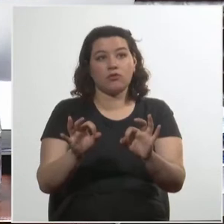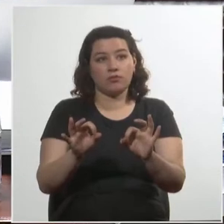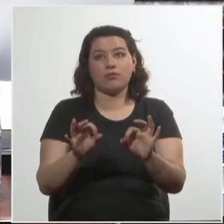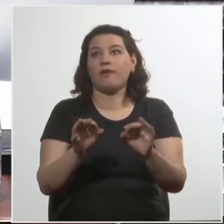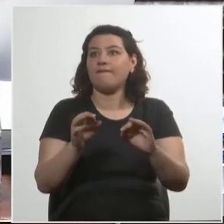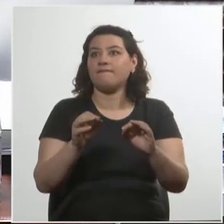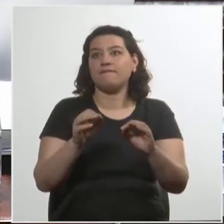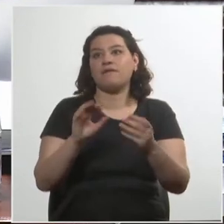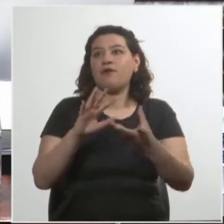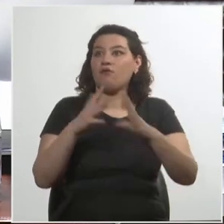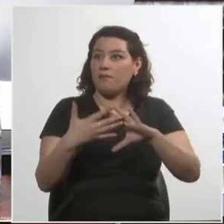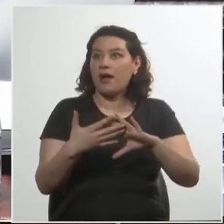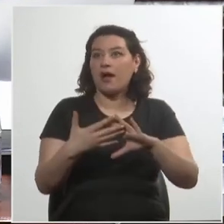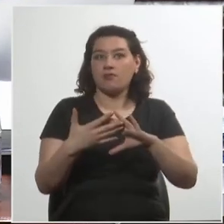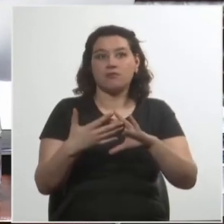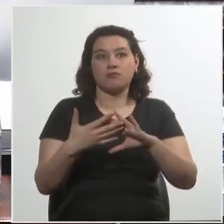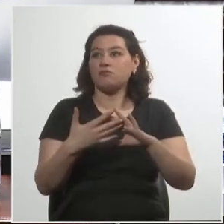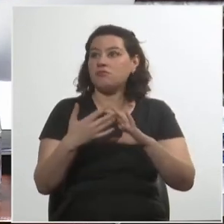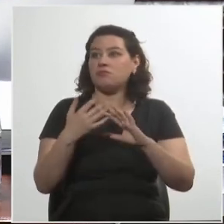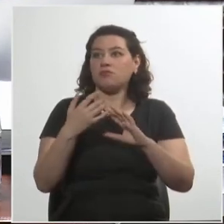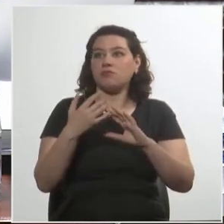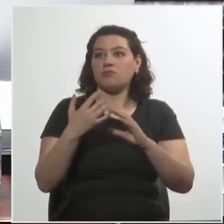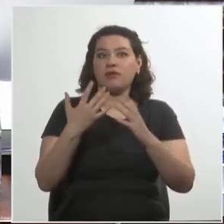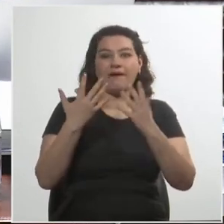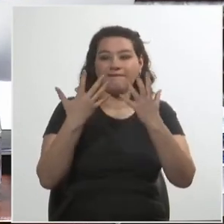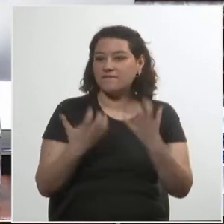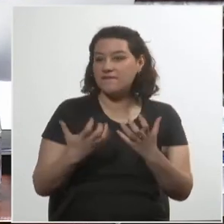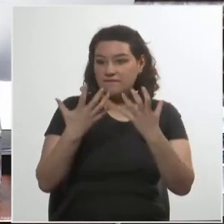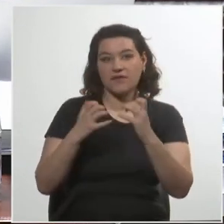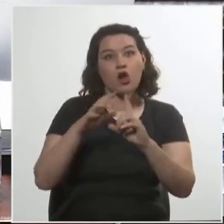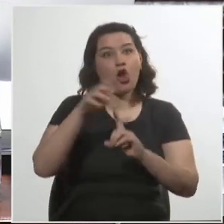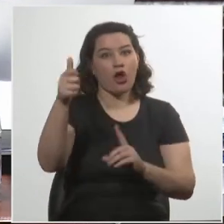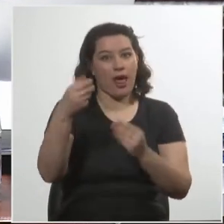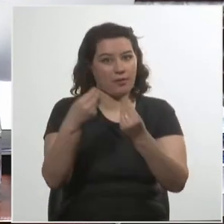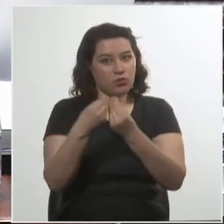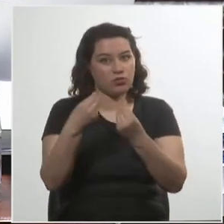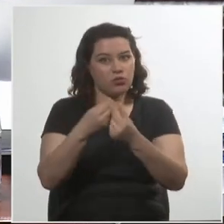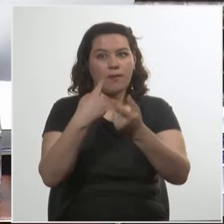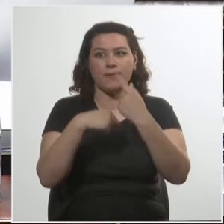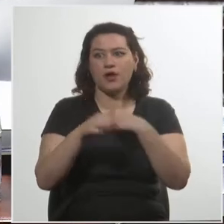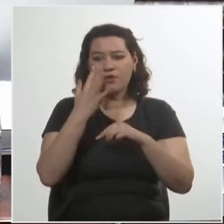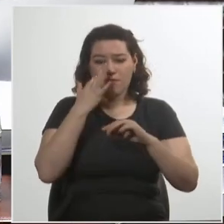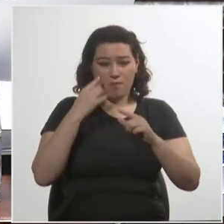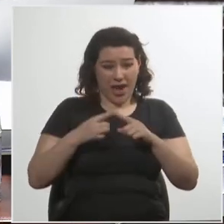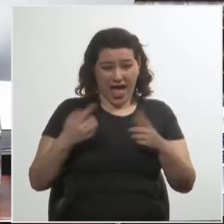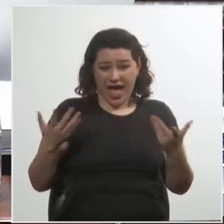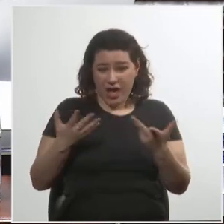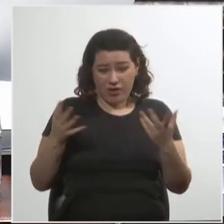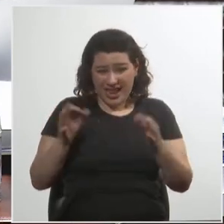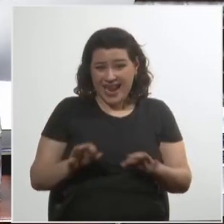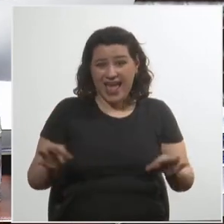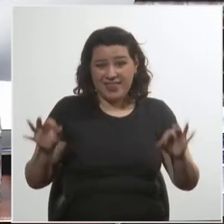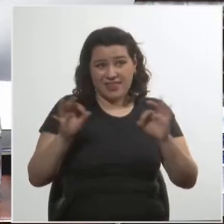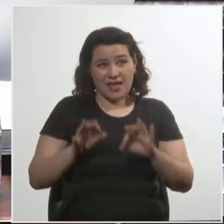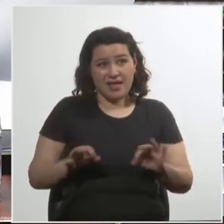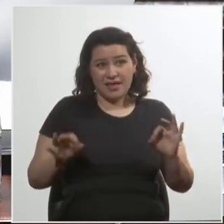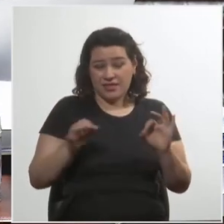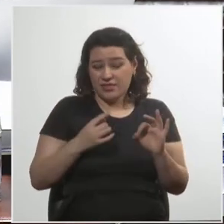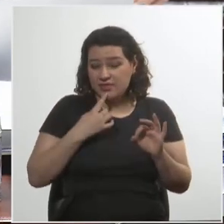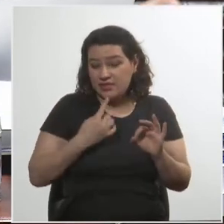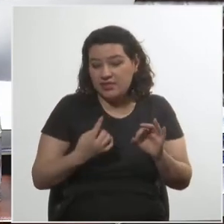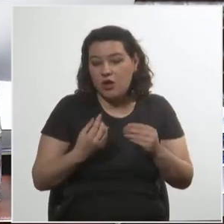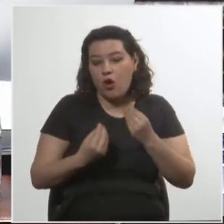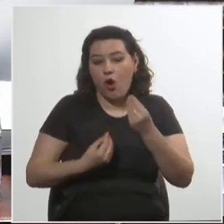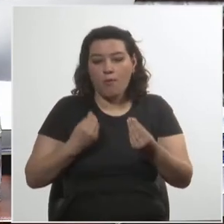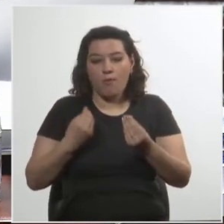en el buen sentido y estaba bien que lo fuera aquí por ahora no se no se implementan medidas de esa